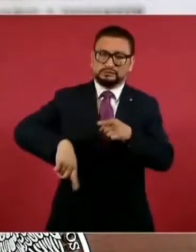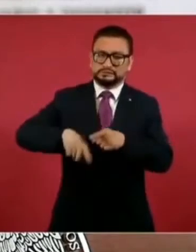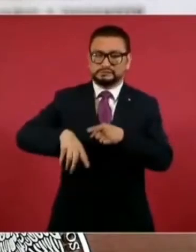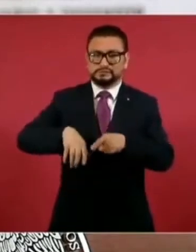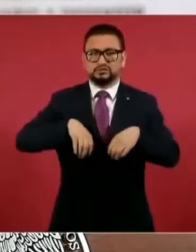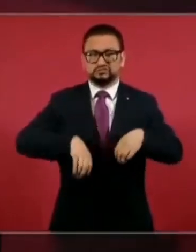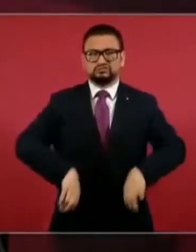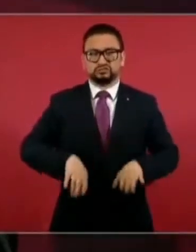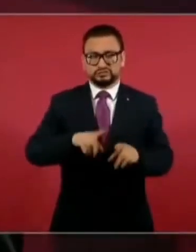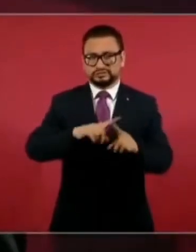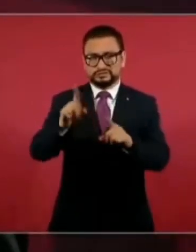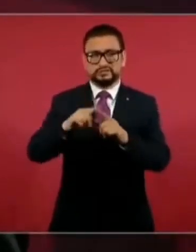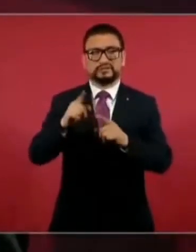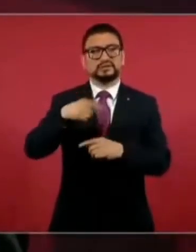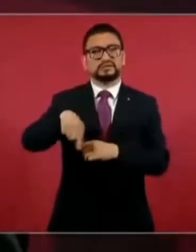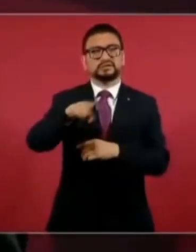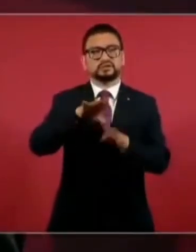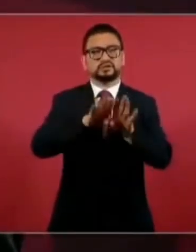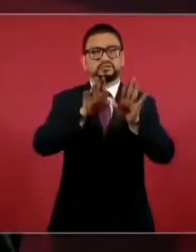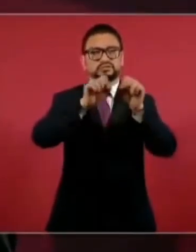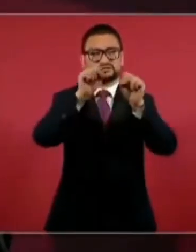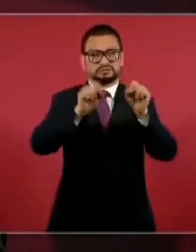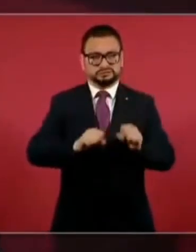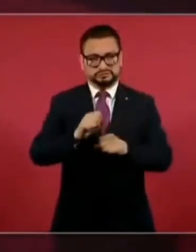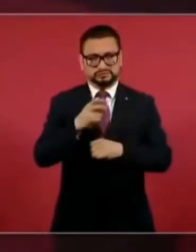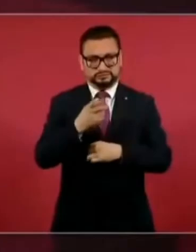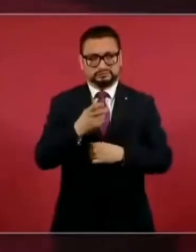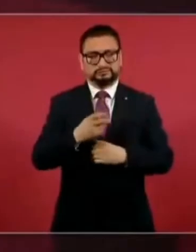sistema abiertamente oligárquico.